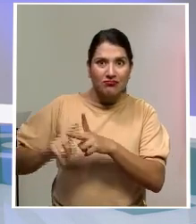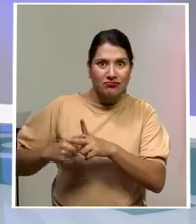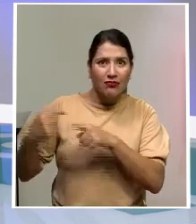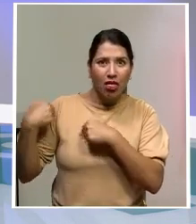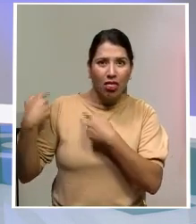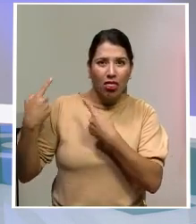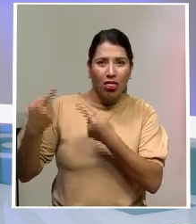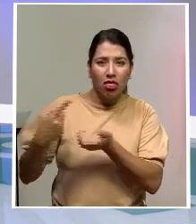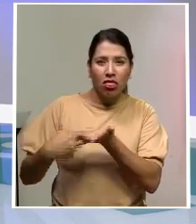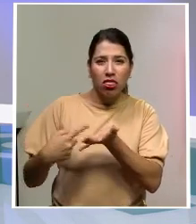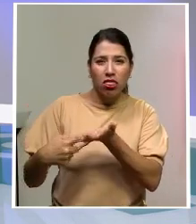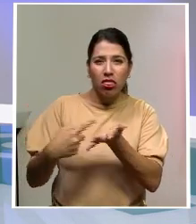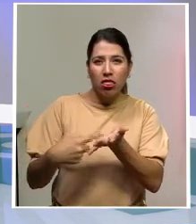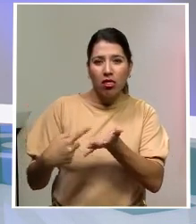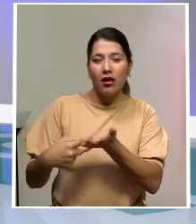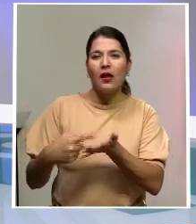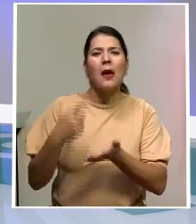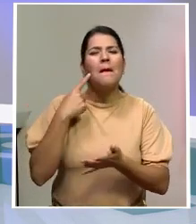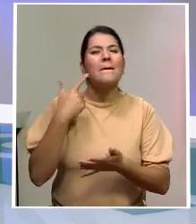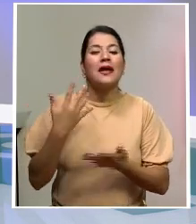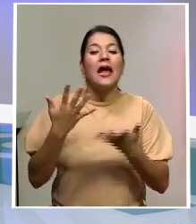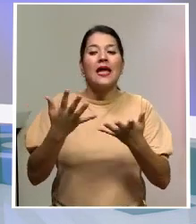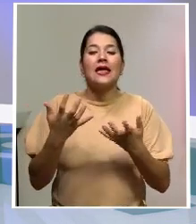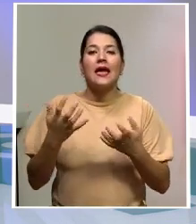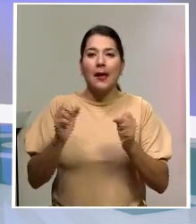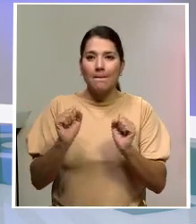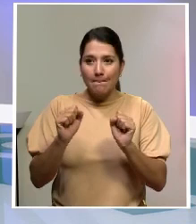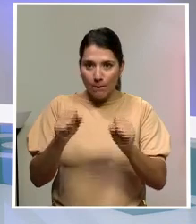de las rutas de autobuses que